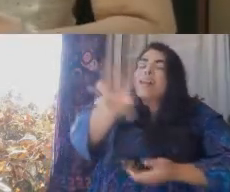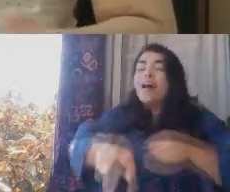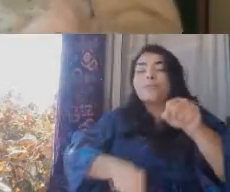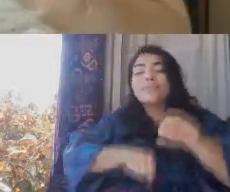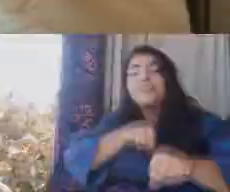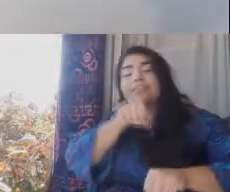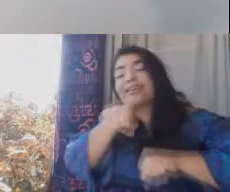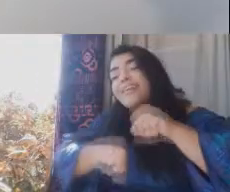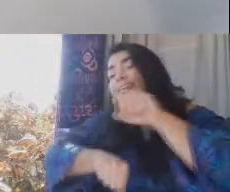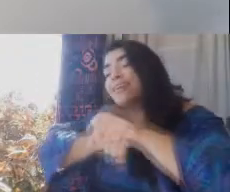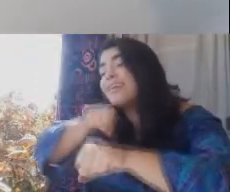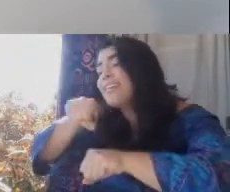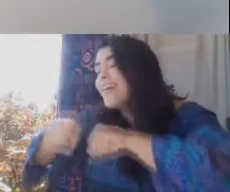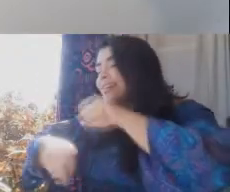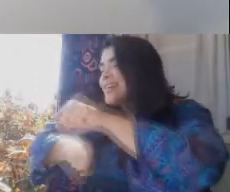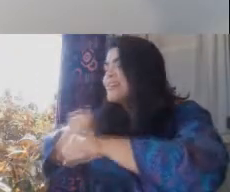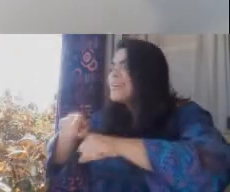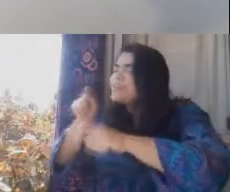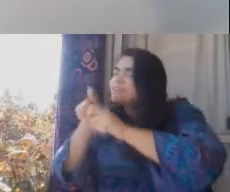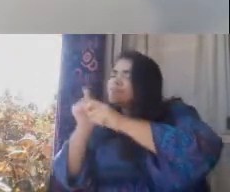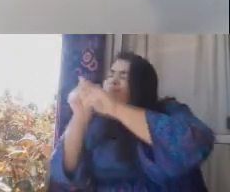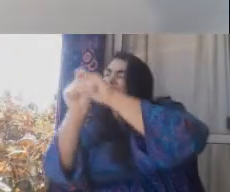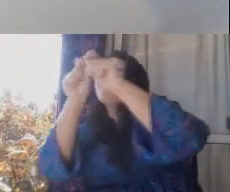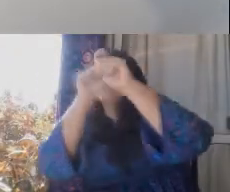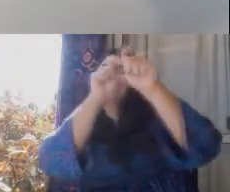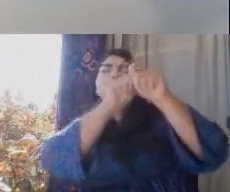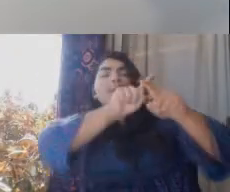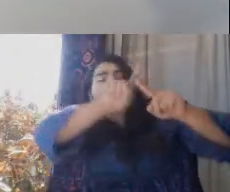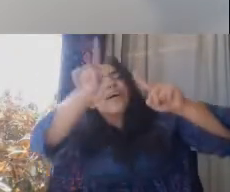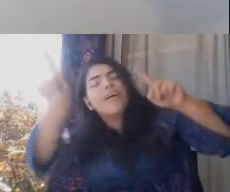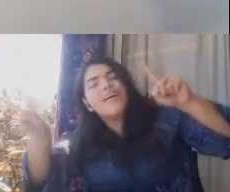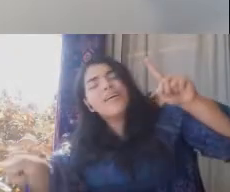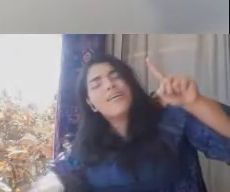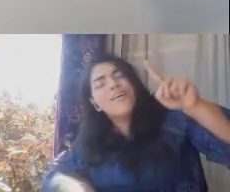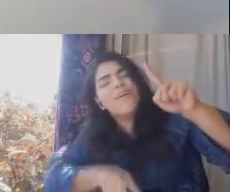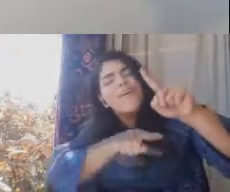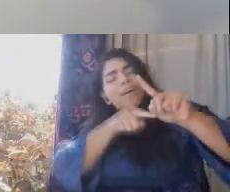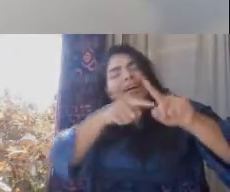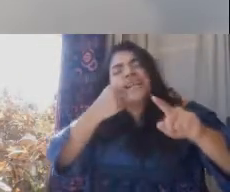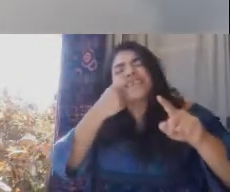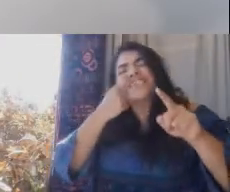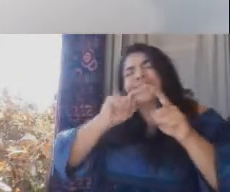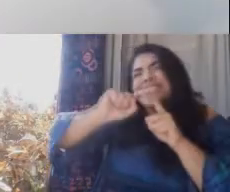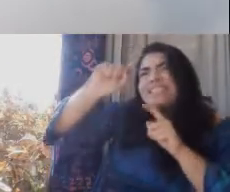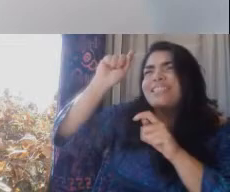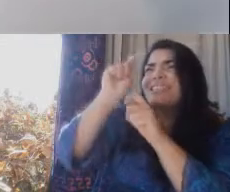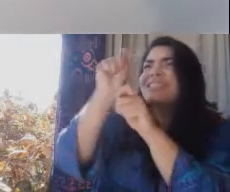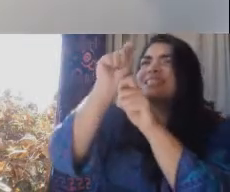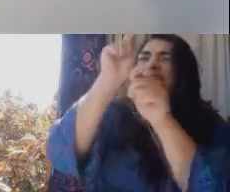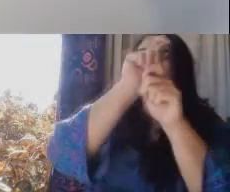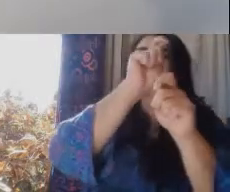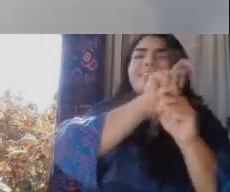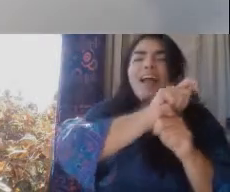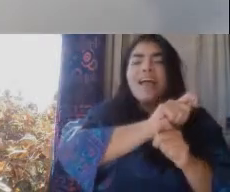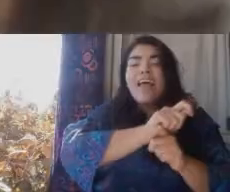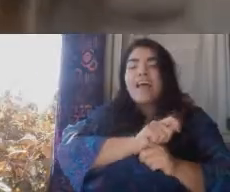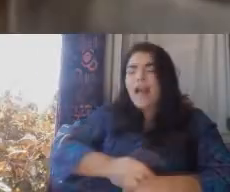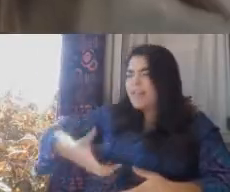cosecha. Ensamblan las bicicletas para llegarse hasta la hilera,